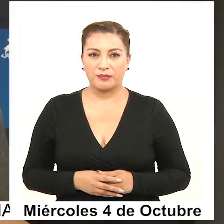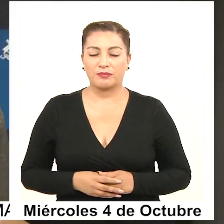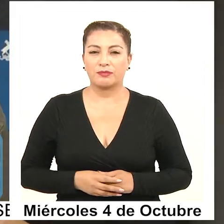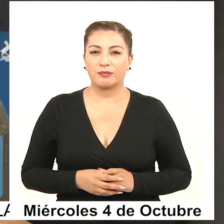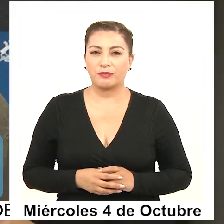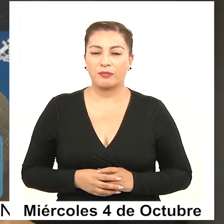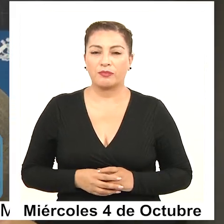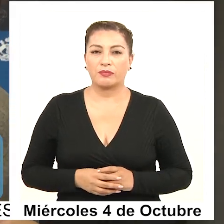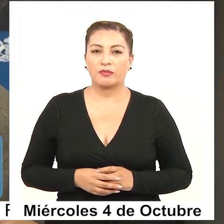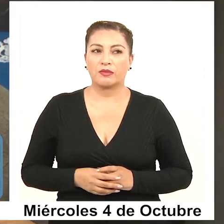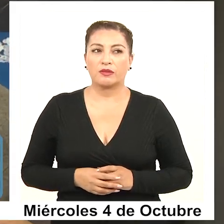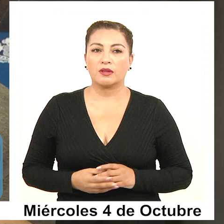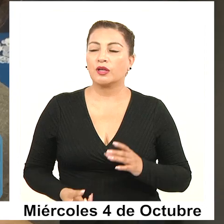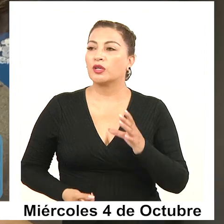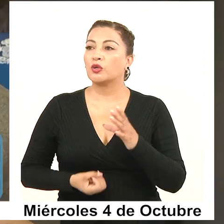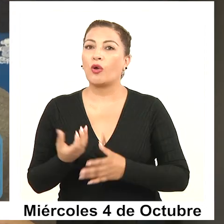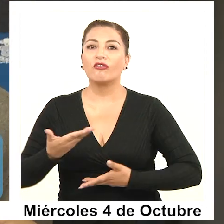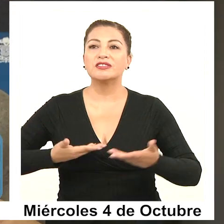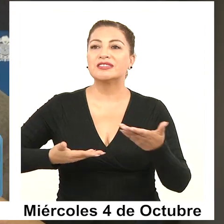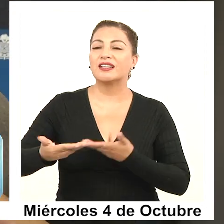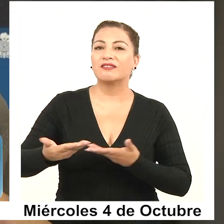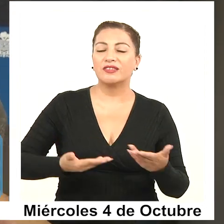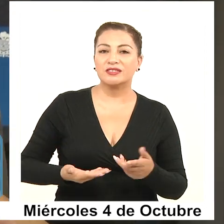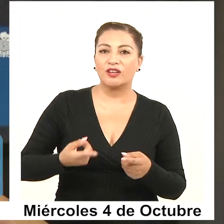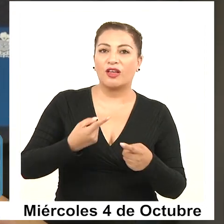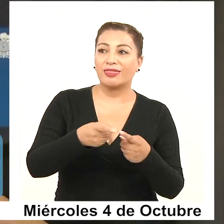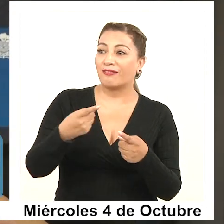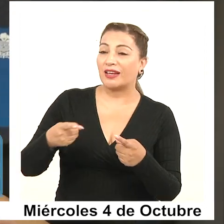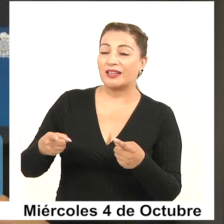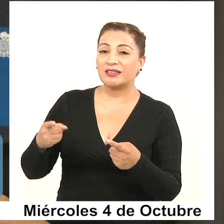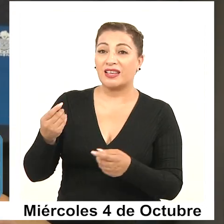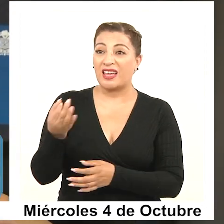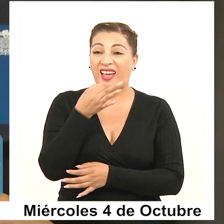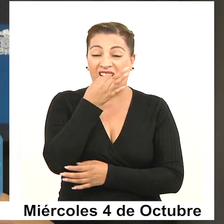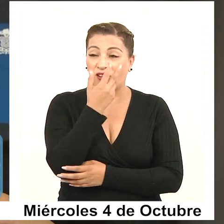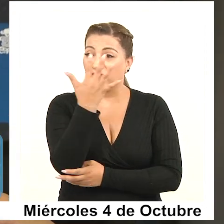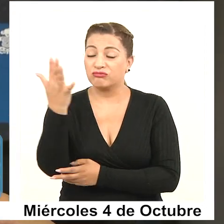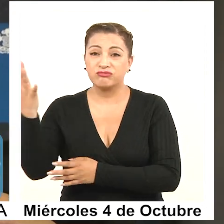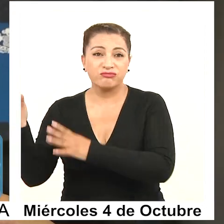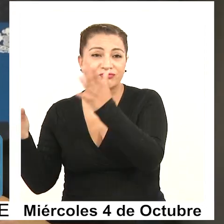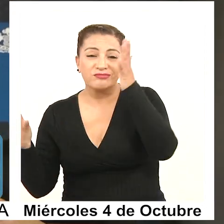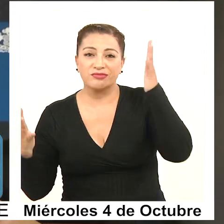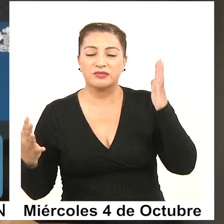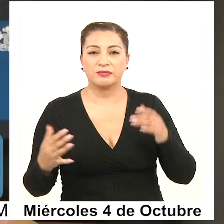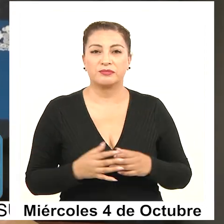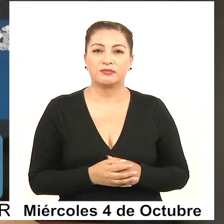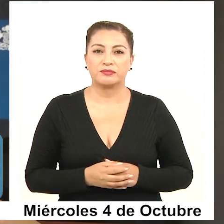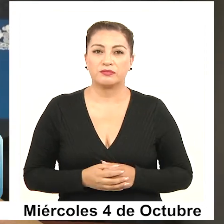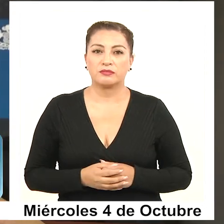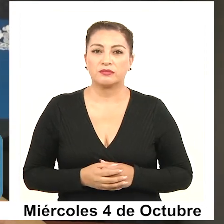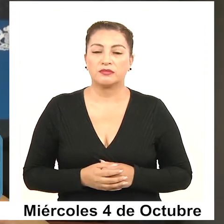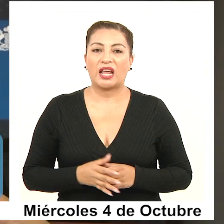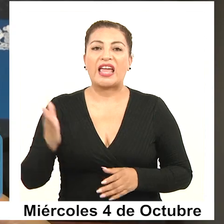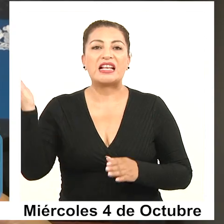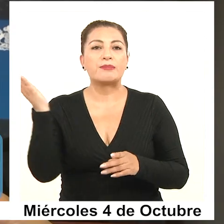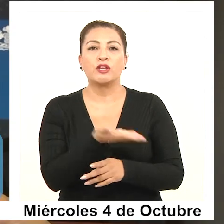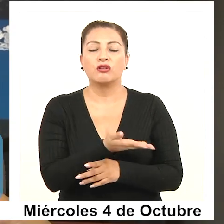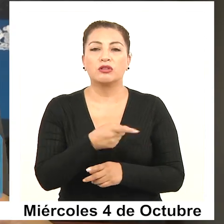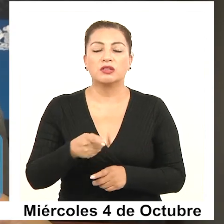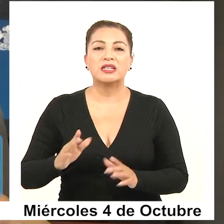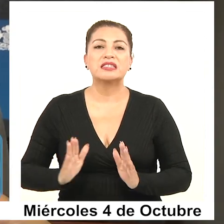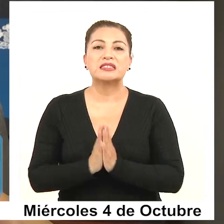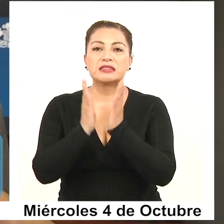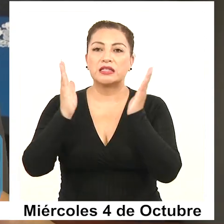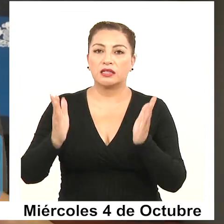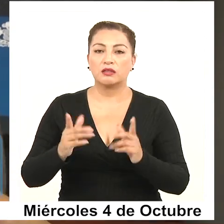El nuevo servicio de biodiversidad y áreas protegidas eliminó la categoría de santuarios entonces hay que ahora